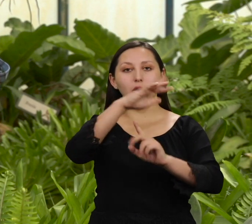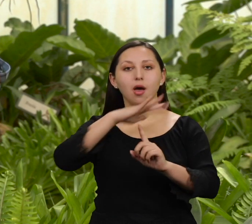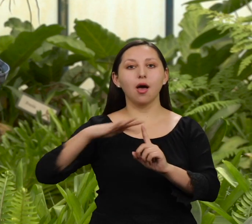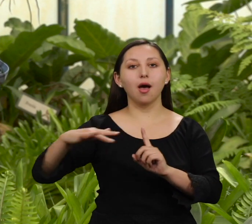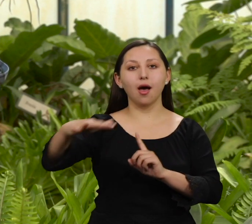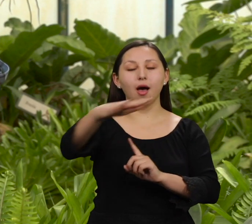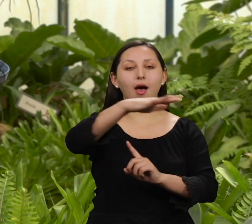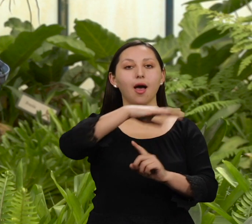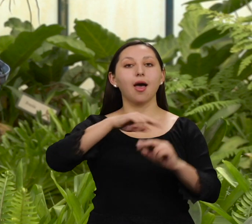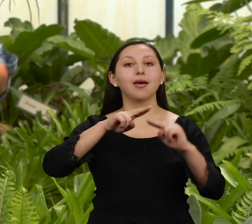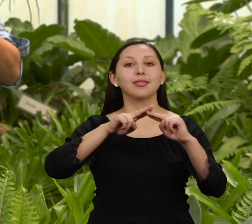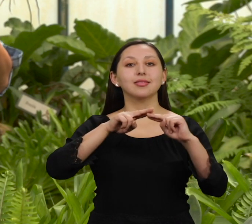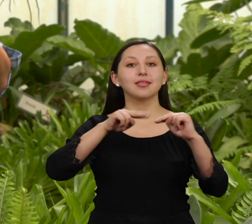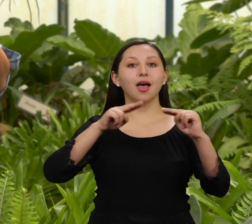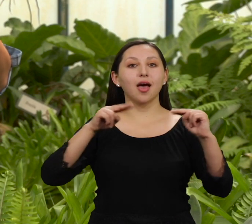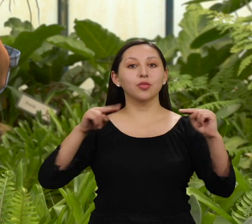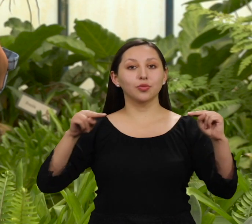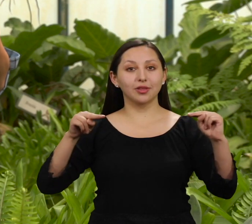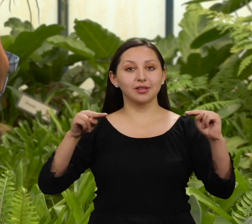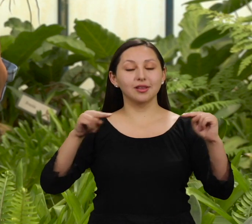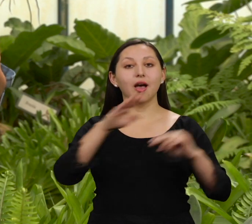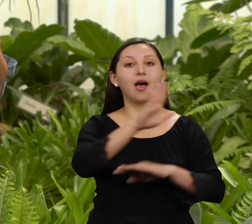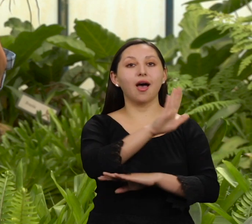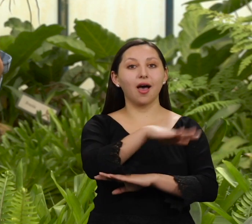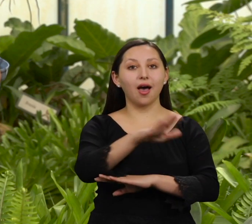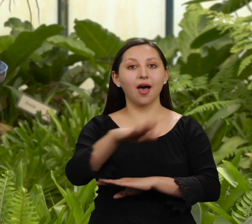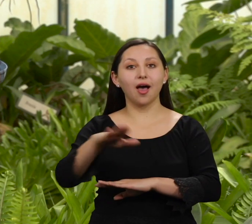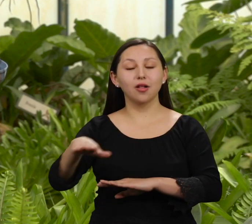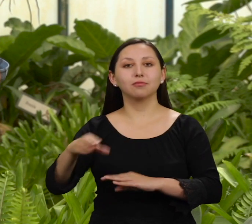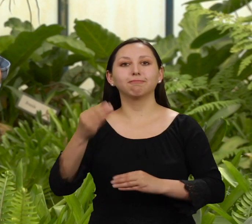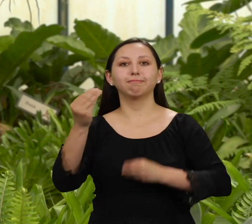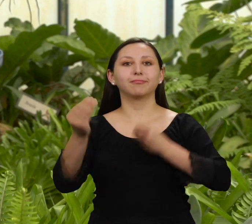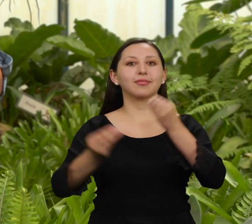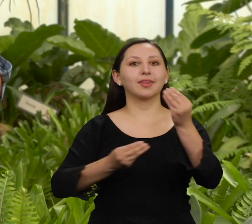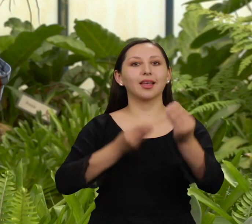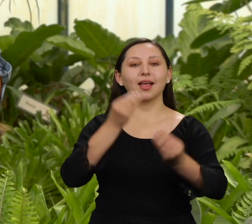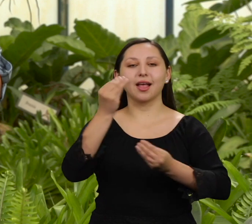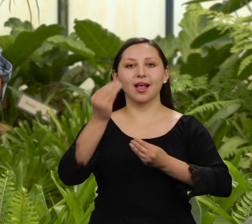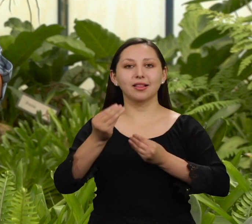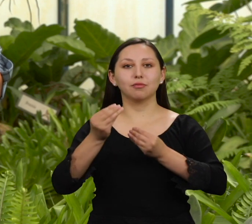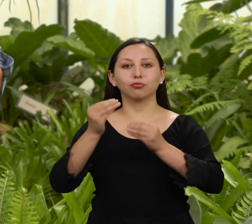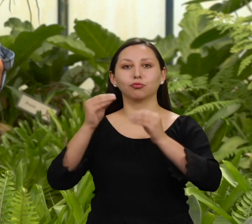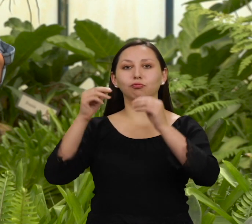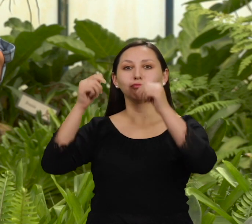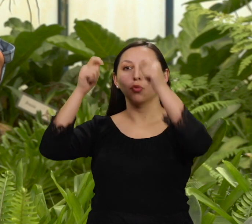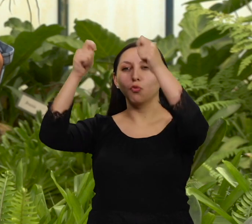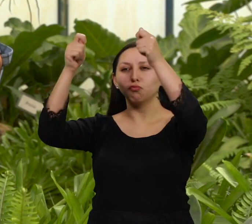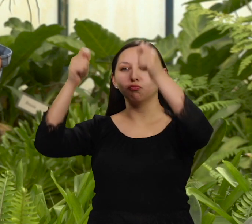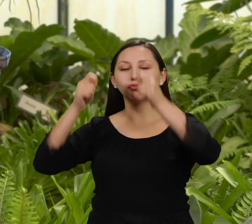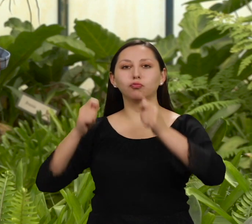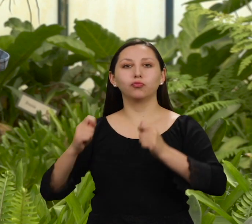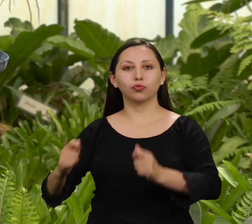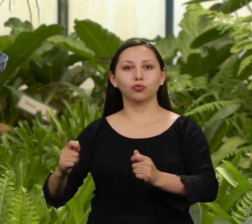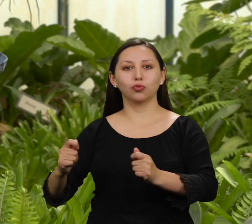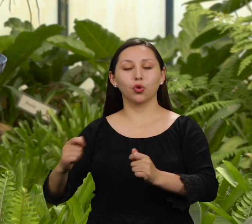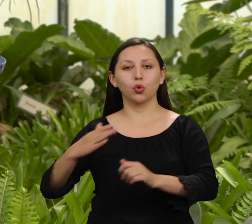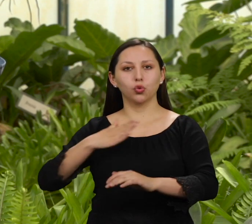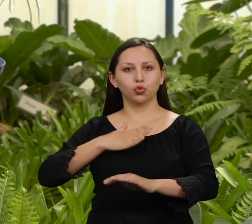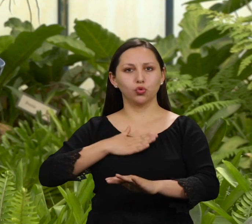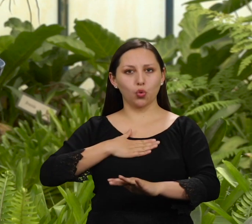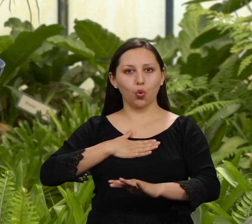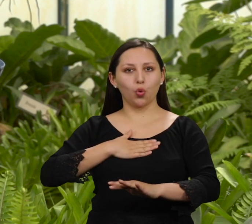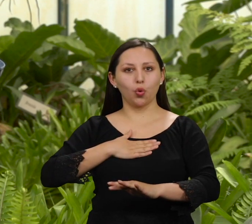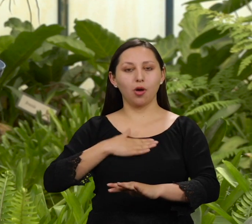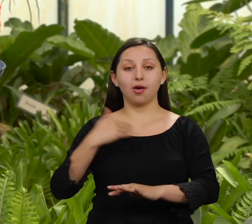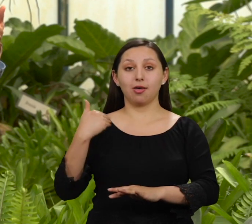de Educación General Básica Elemental Estamos preparando un mural que llevará por título Yo elijo productos